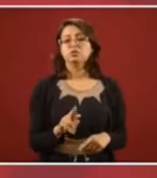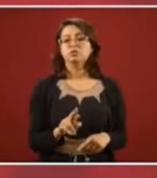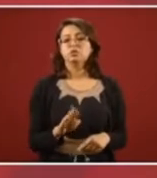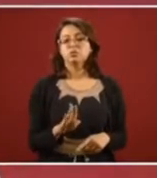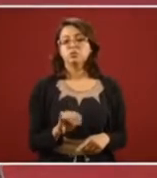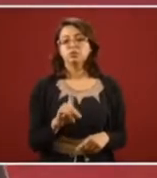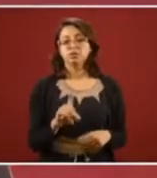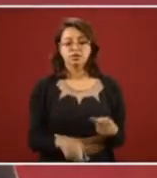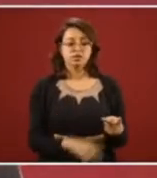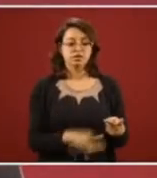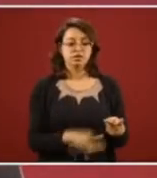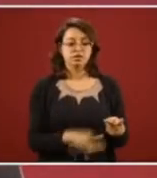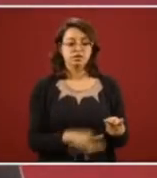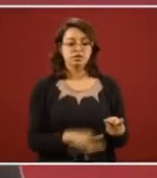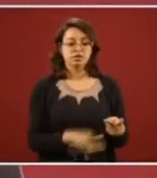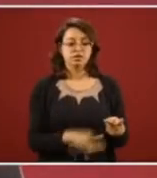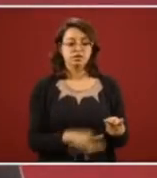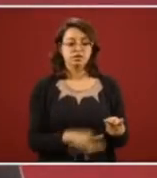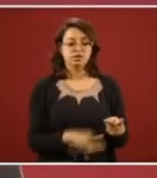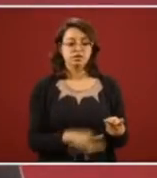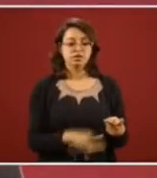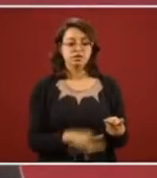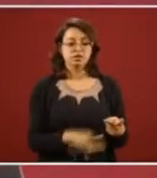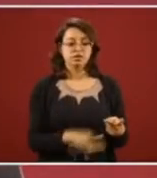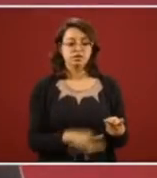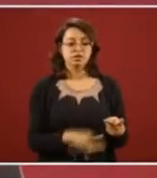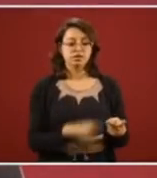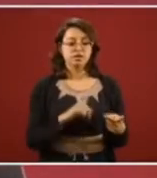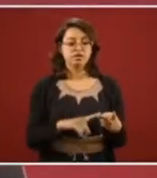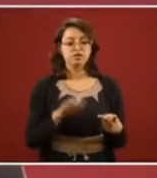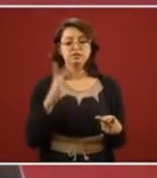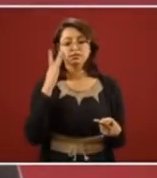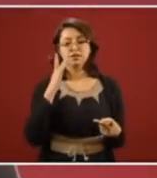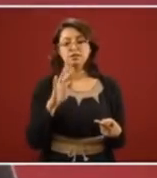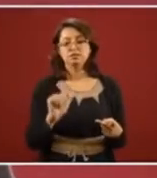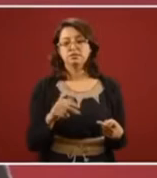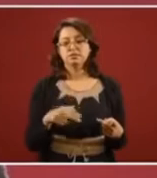de santana pronto olvide en santana